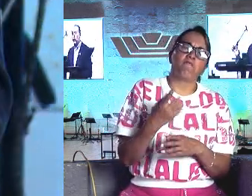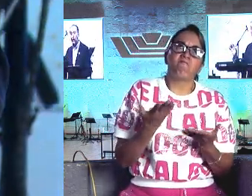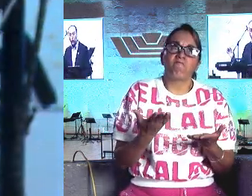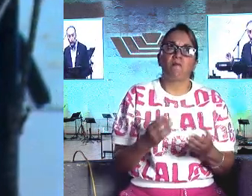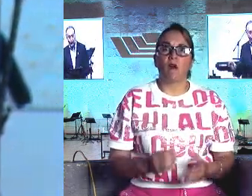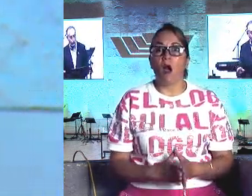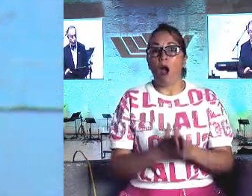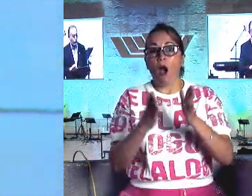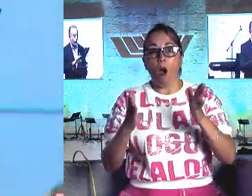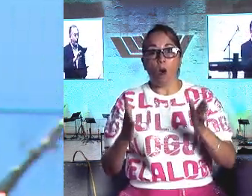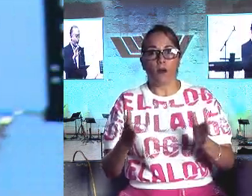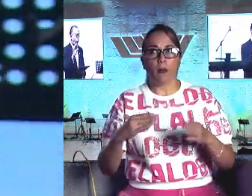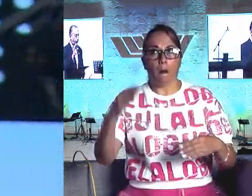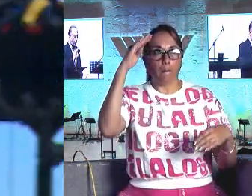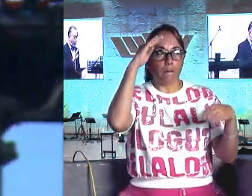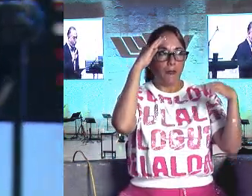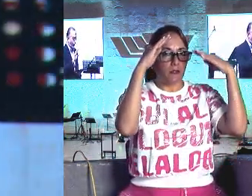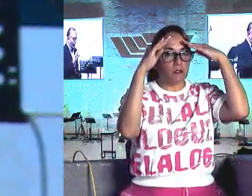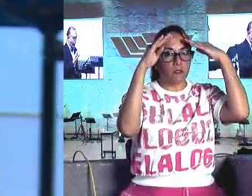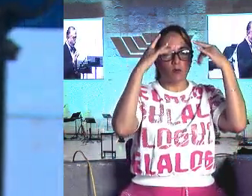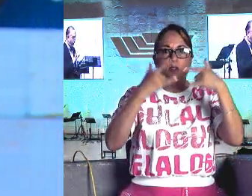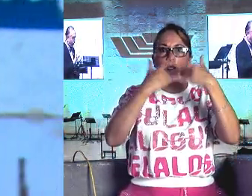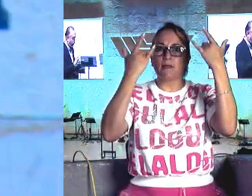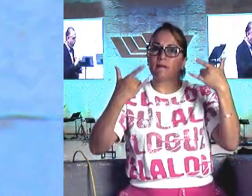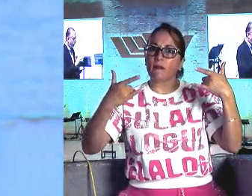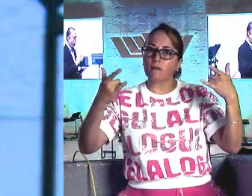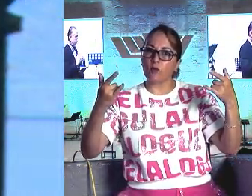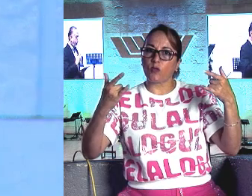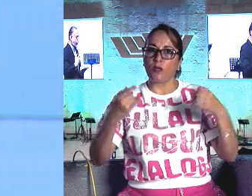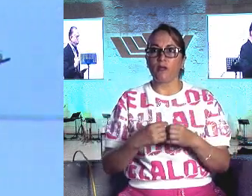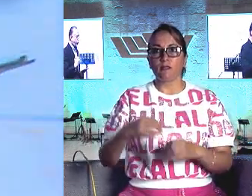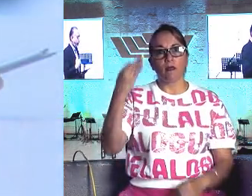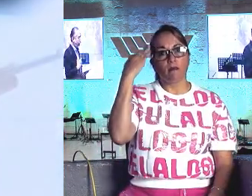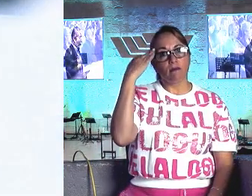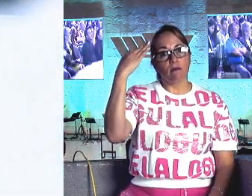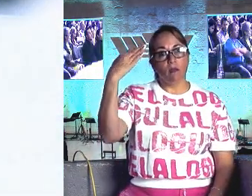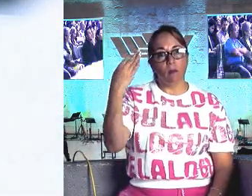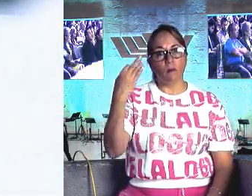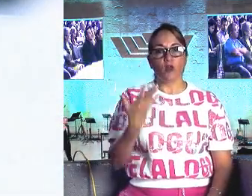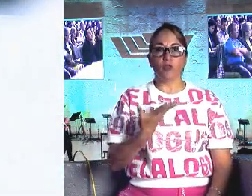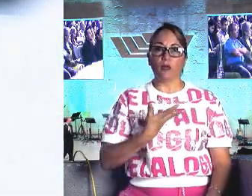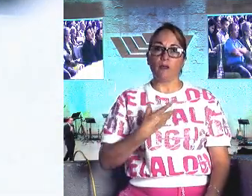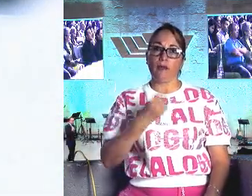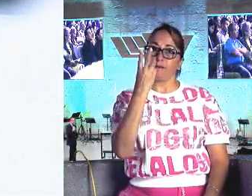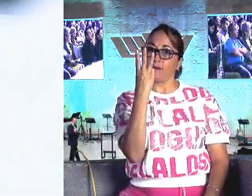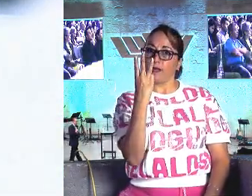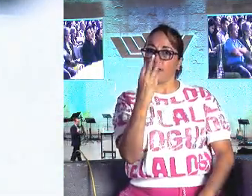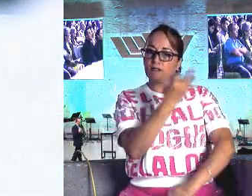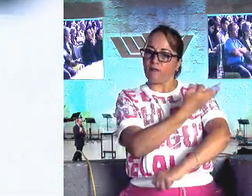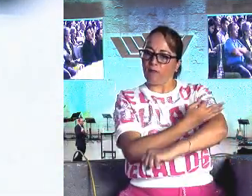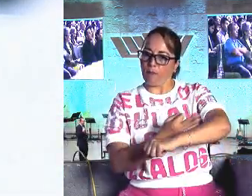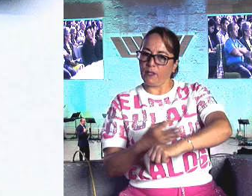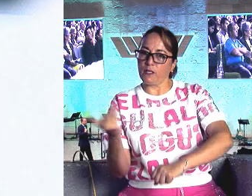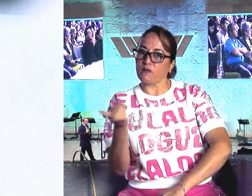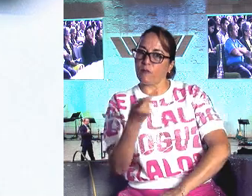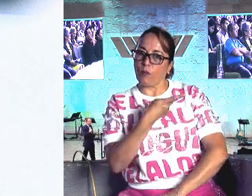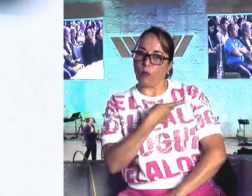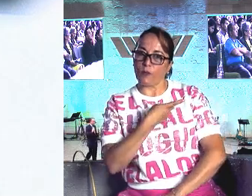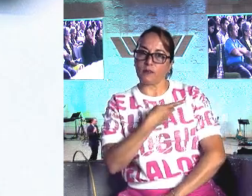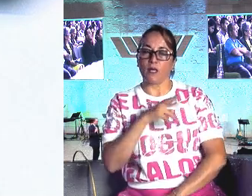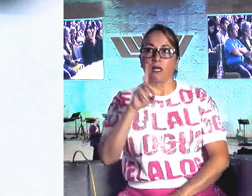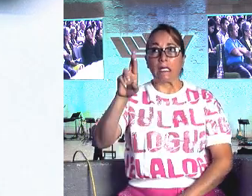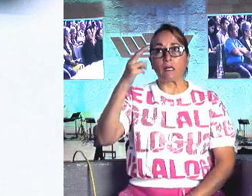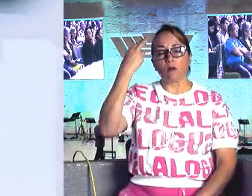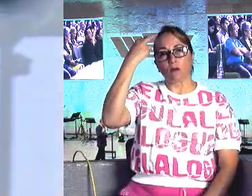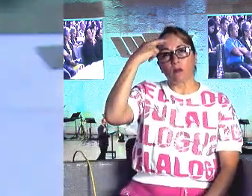en el contexto histórico en aquel momento. Ellos venían de familias empobrecidas. Recordemos